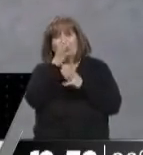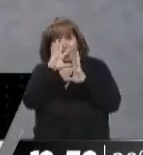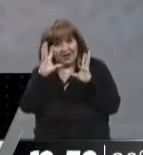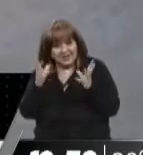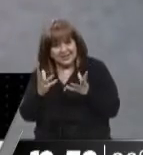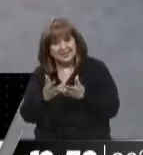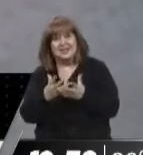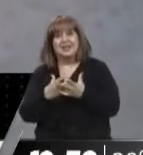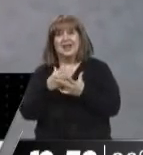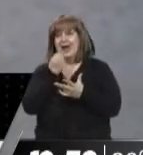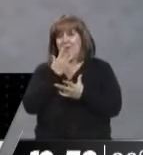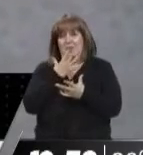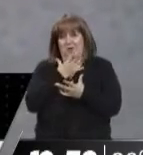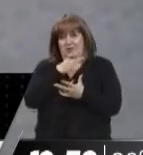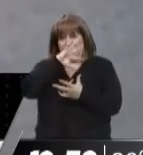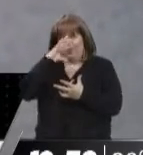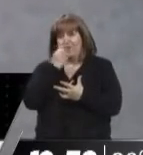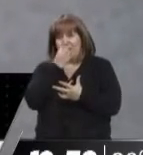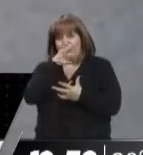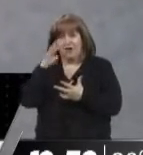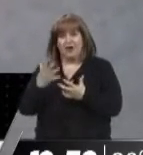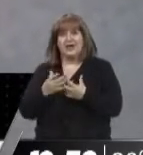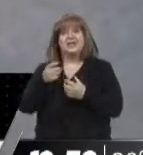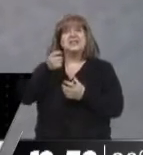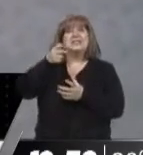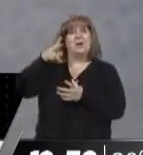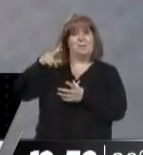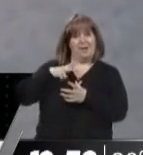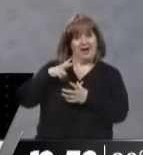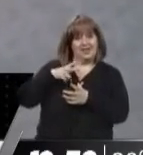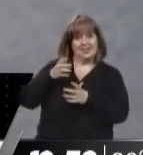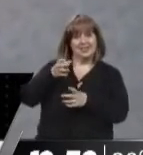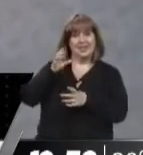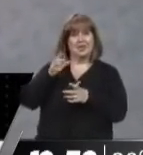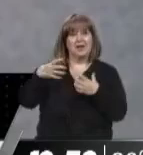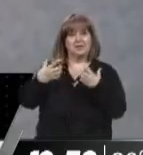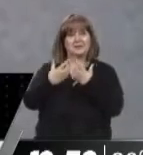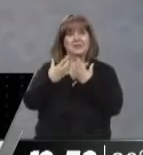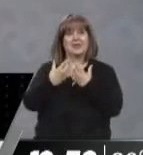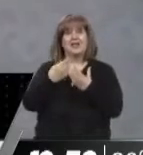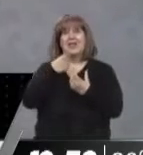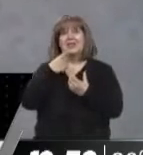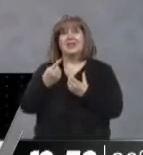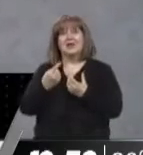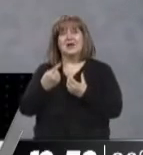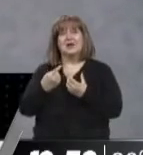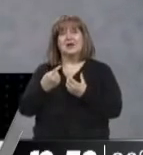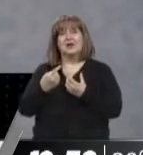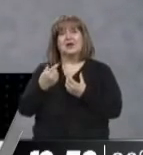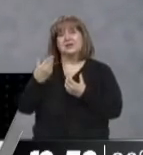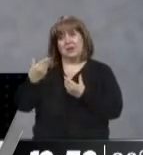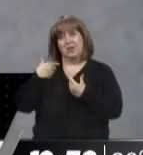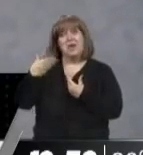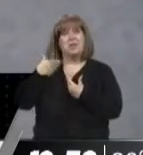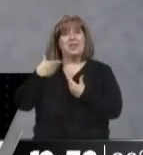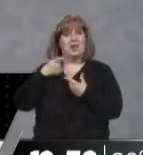flores hermoso y champán, y me propuso si me quería casar con